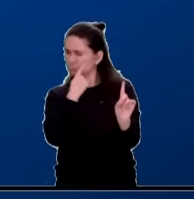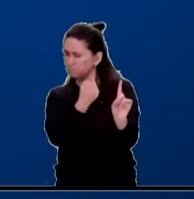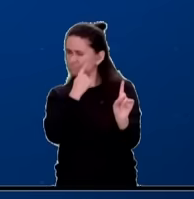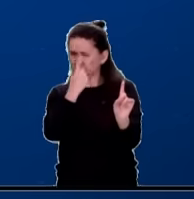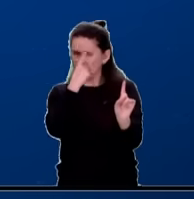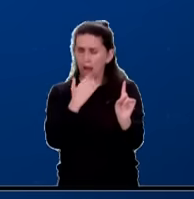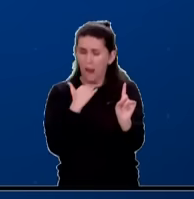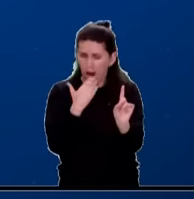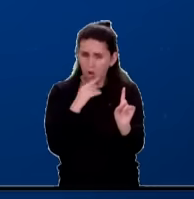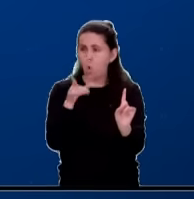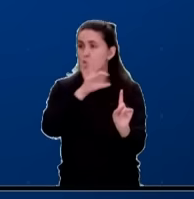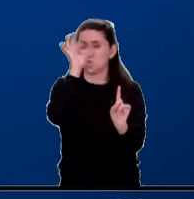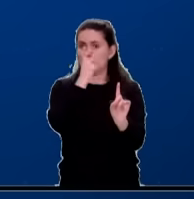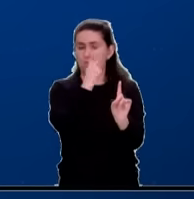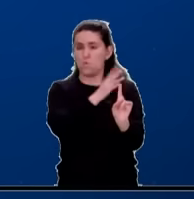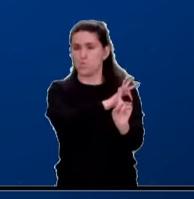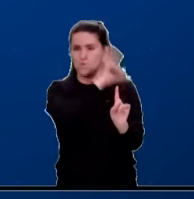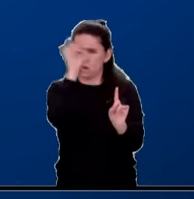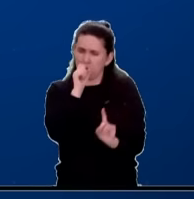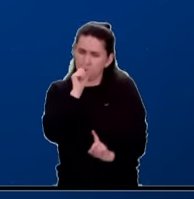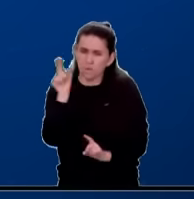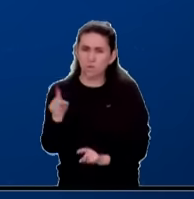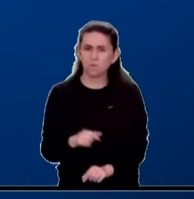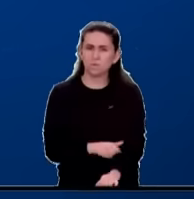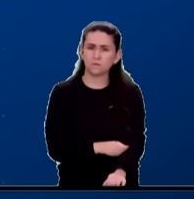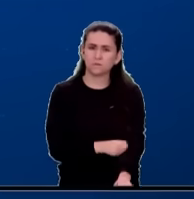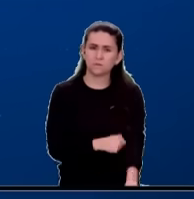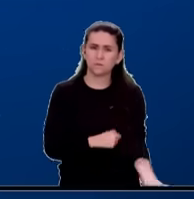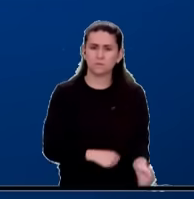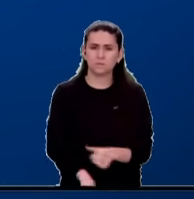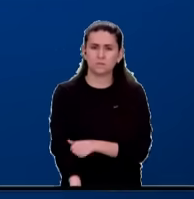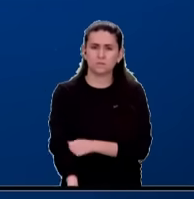muerte de su hija, previamente.